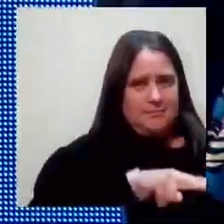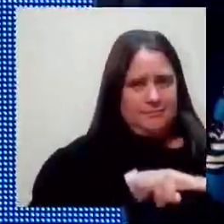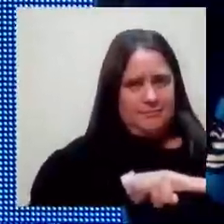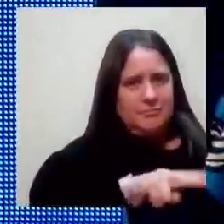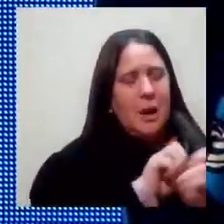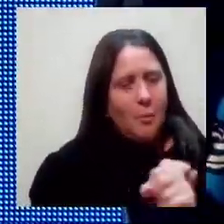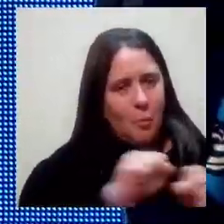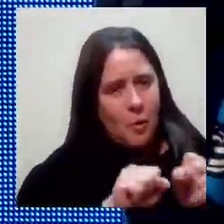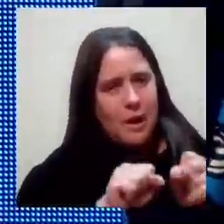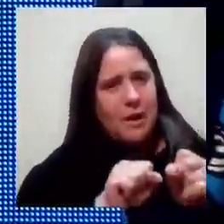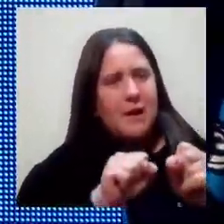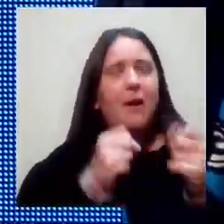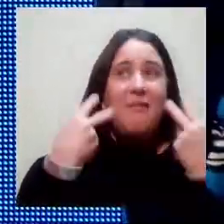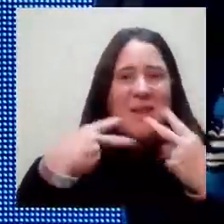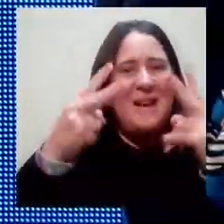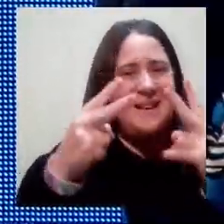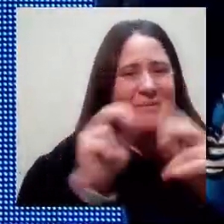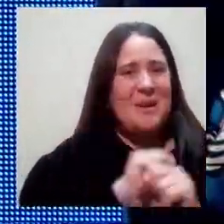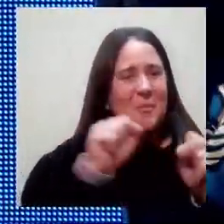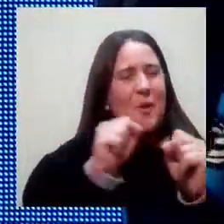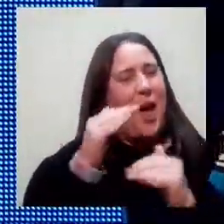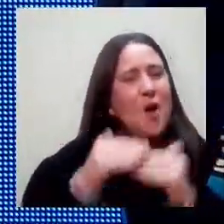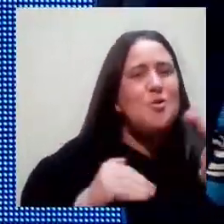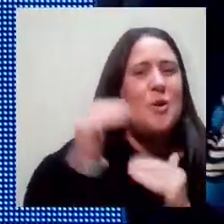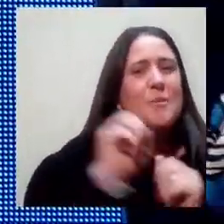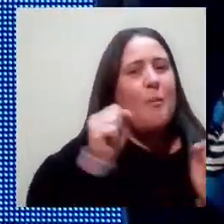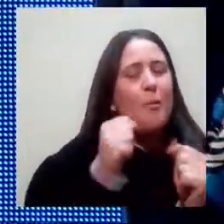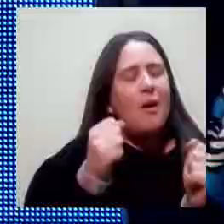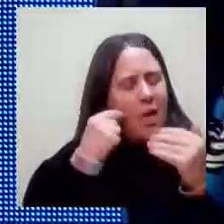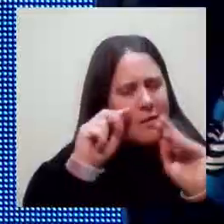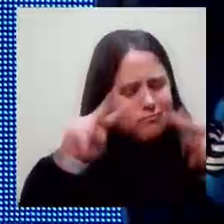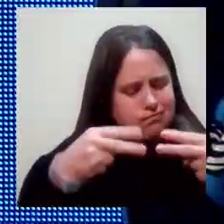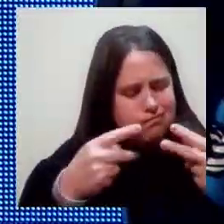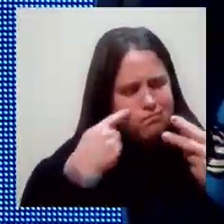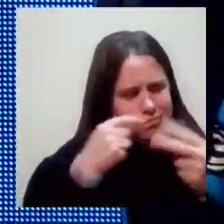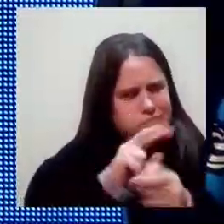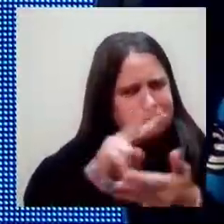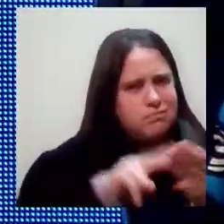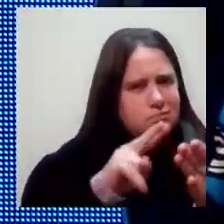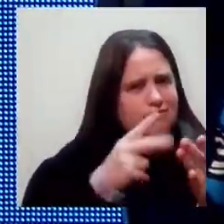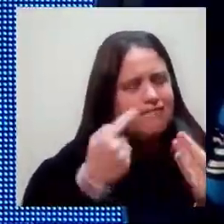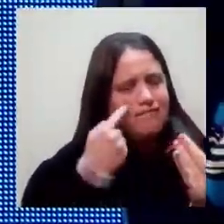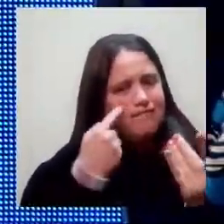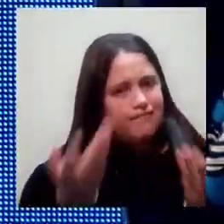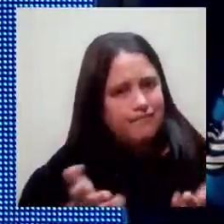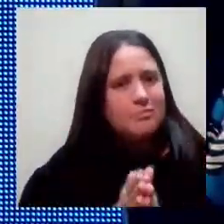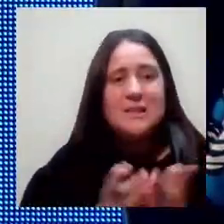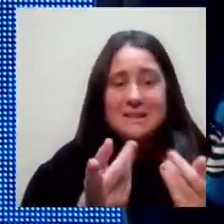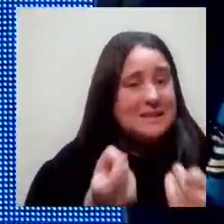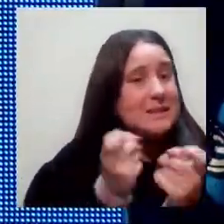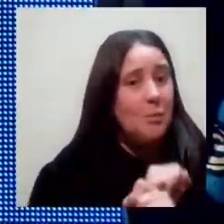poder viajar, para poder construir, para poder interpelar, para poder hacer una lectura crítica. Necesitan